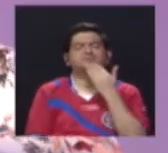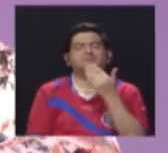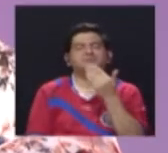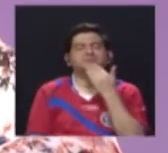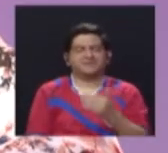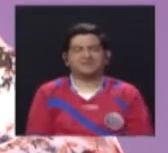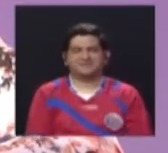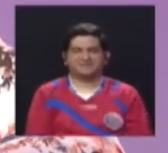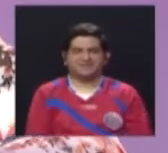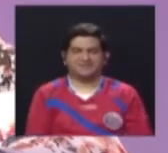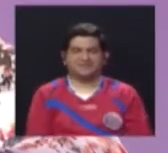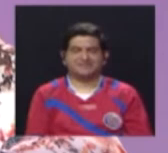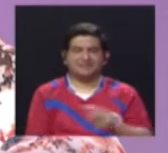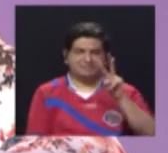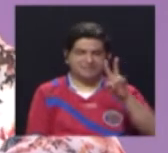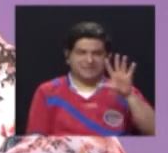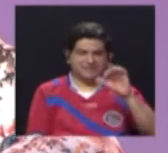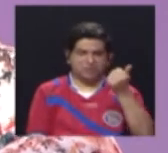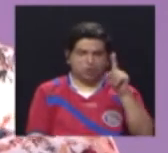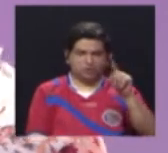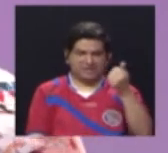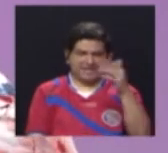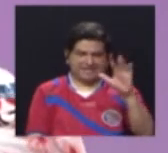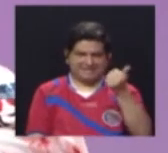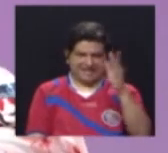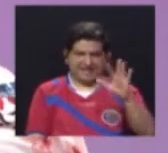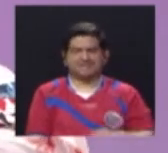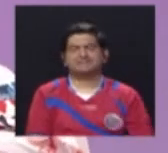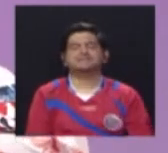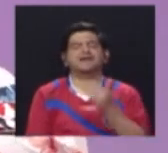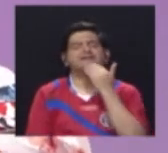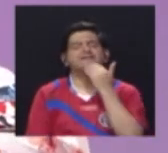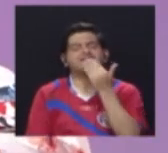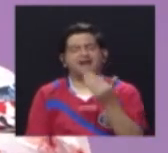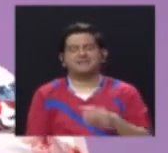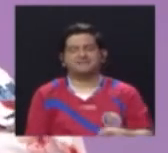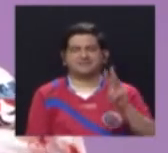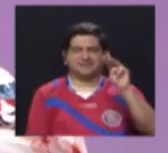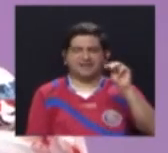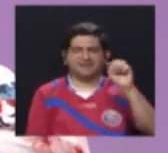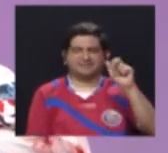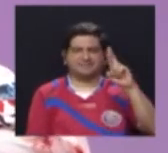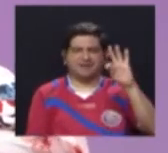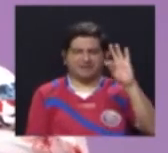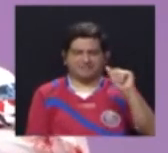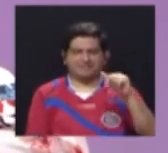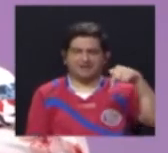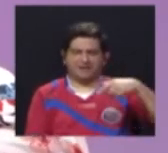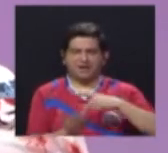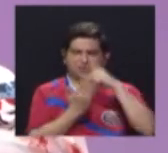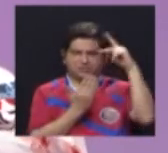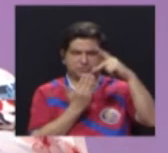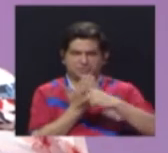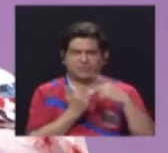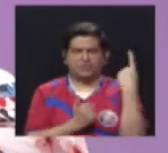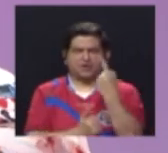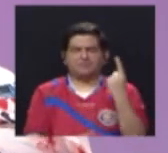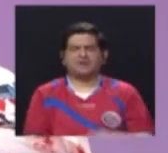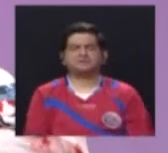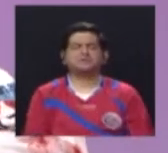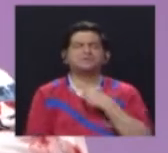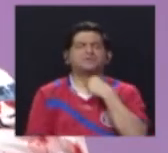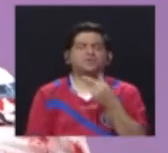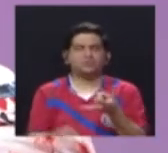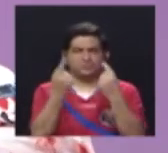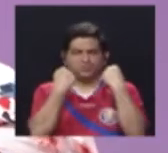alejandra 25 11 15 15 sí muchas gracias marta en este programa siempre es un placer estar en miradas